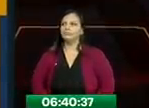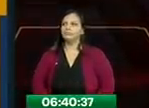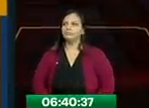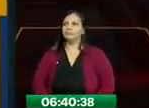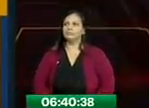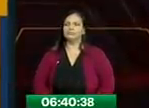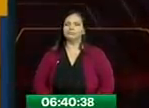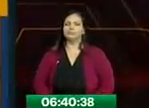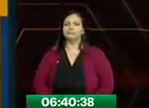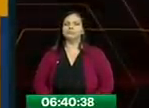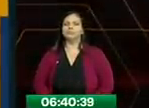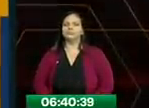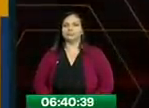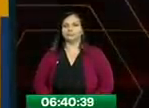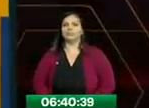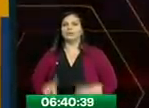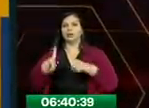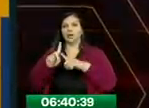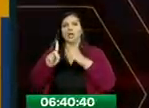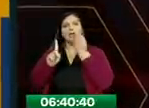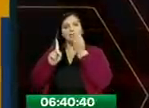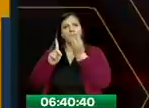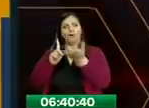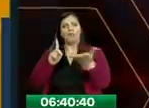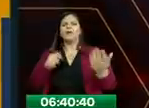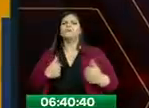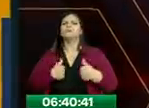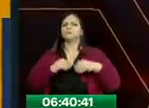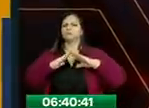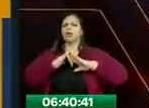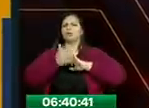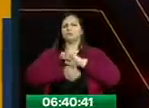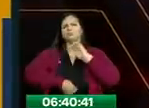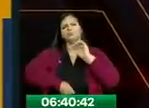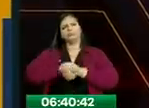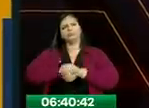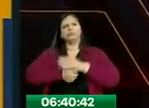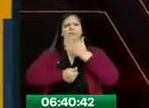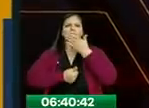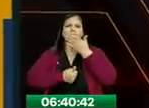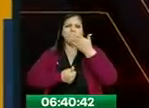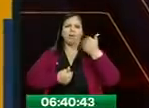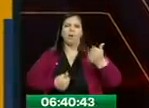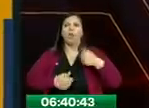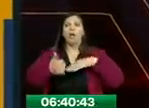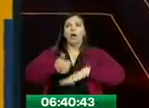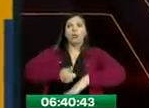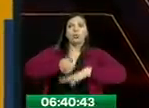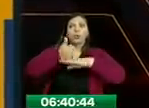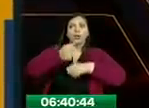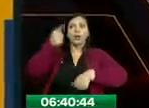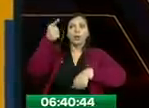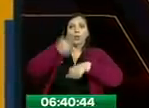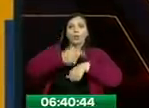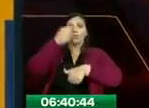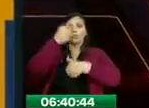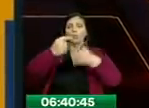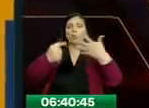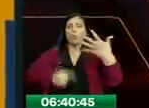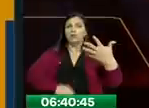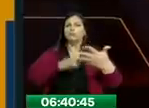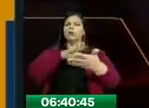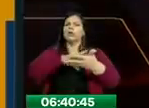Neymar. Yo me quedo en casa. Quien insiste en que se sigan las recomendaciones de las autoridades. Así que